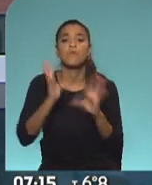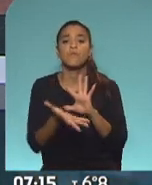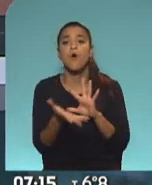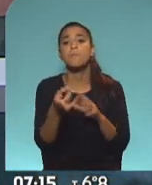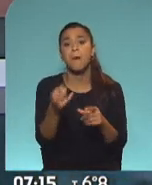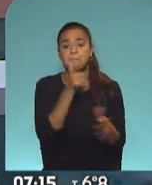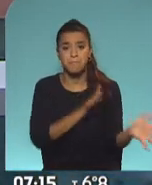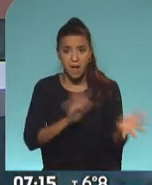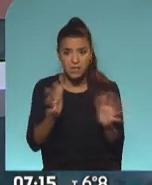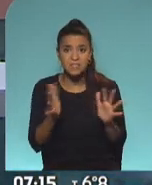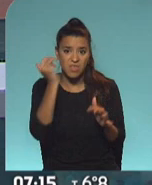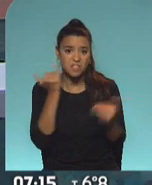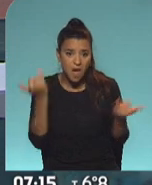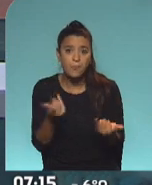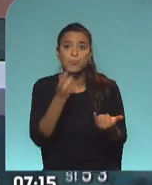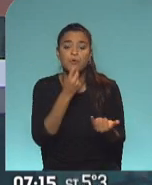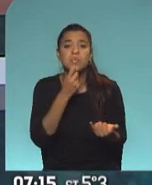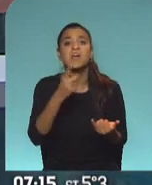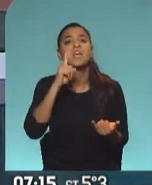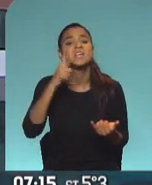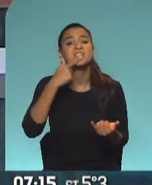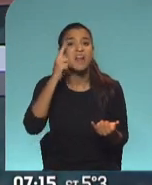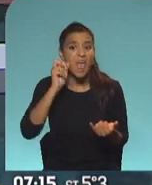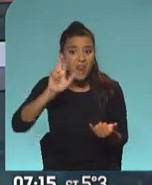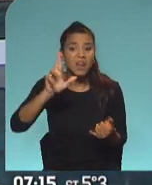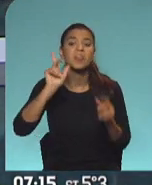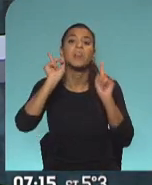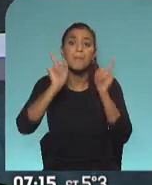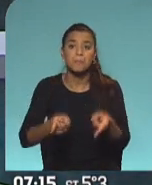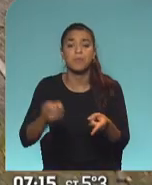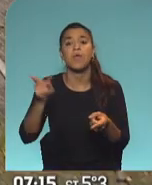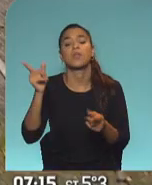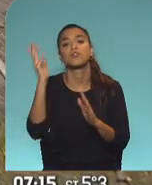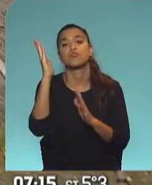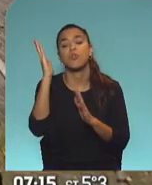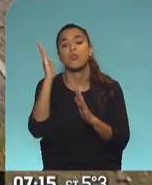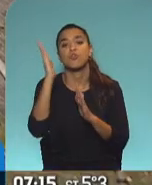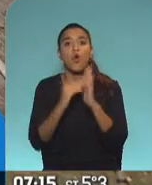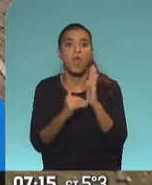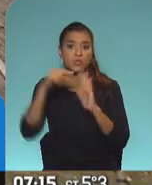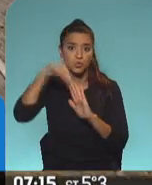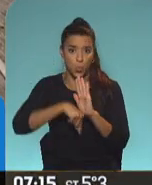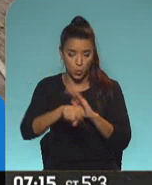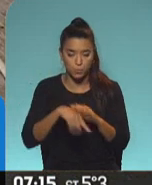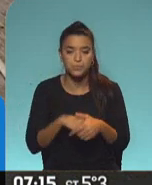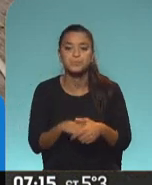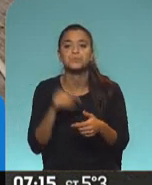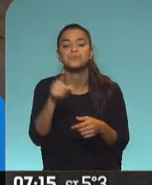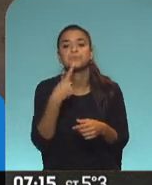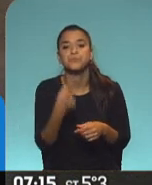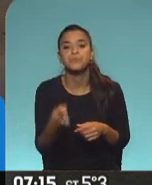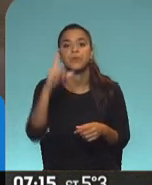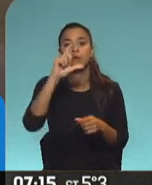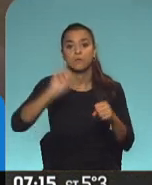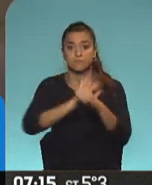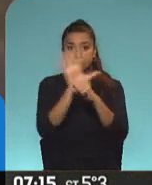muy similar se está aplicando ya, por ejemplo, en Israel y también en Corea del Sur. El nuevo centro de testeo